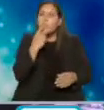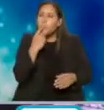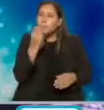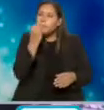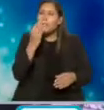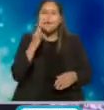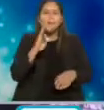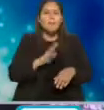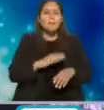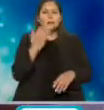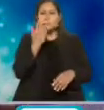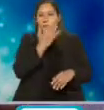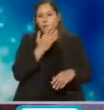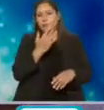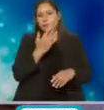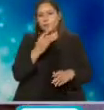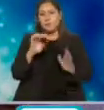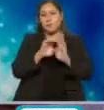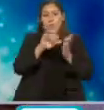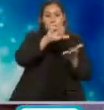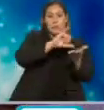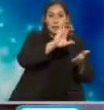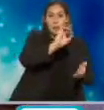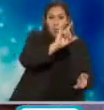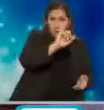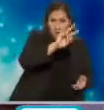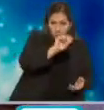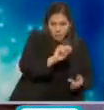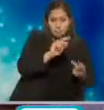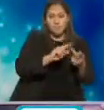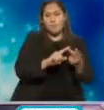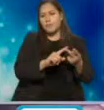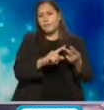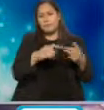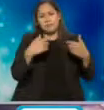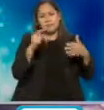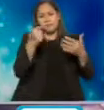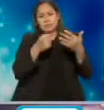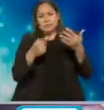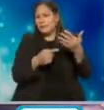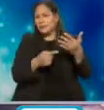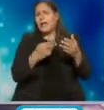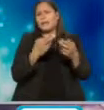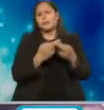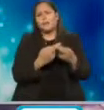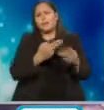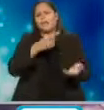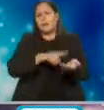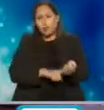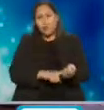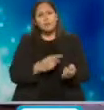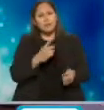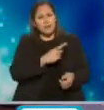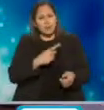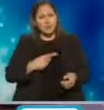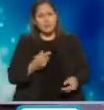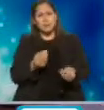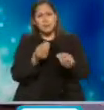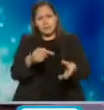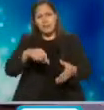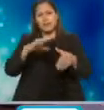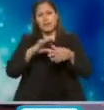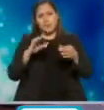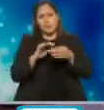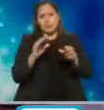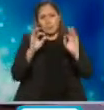diaria. Podemos hablar tanto del aceite de oliva, sus características, en fin. El aceite de coco. Hay que proponerlo para que